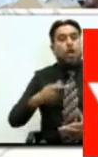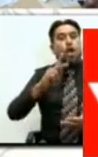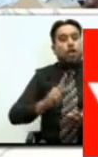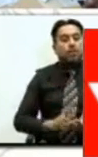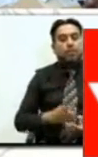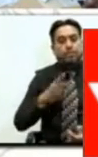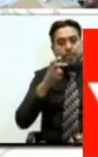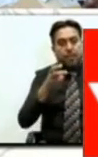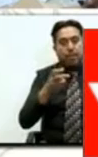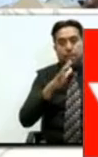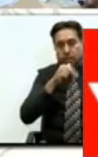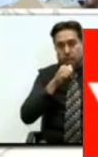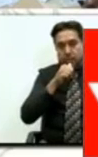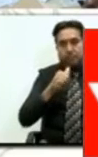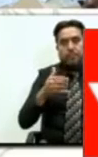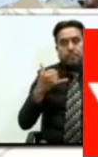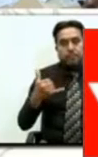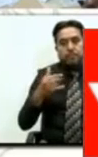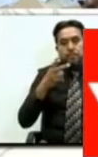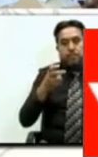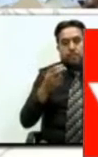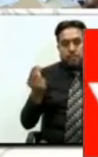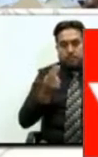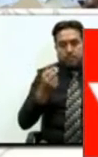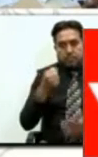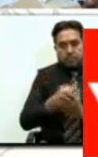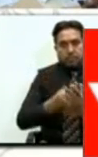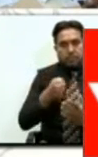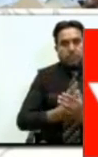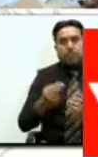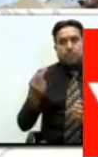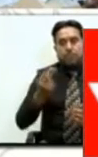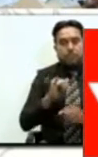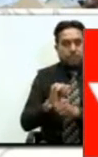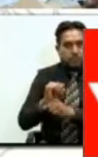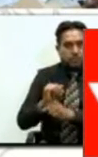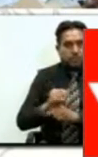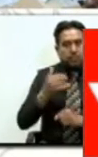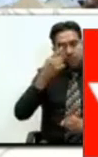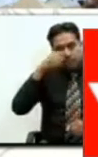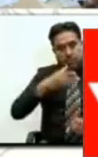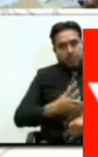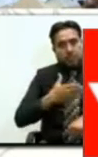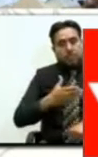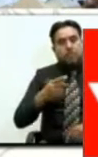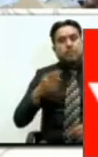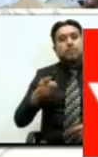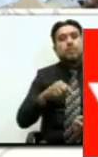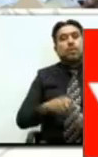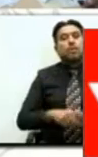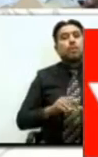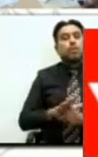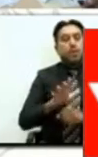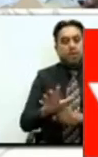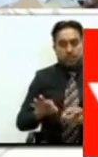de actos y por supuesto que exigimos investigaciones y sanciones contundentes desde la